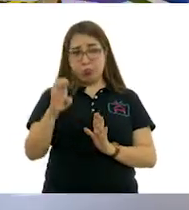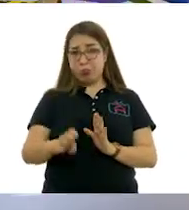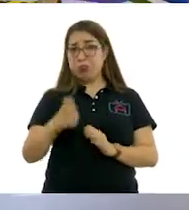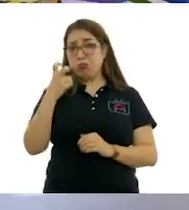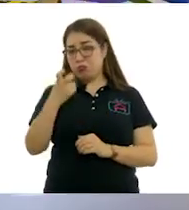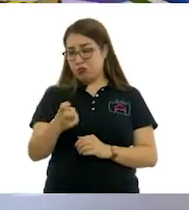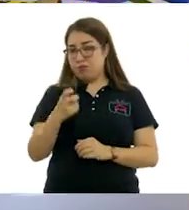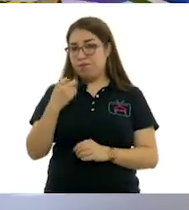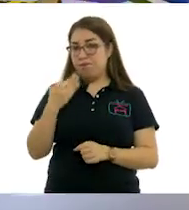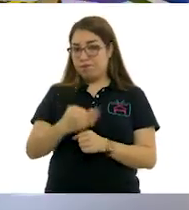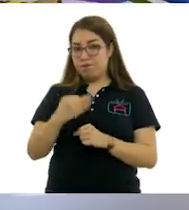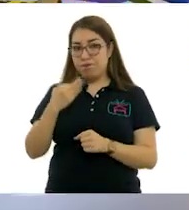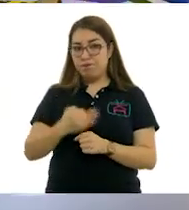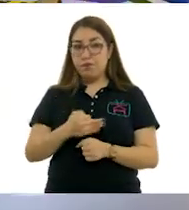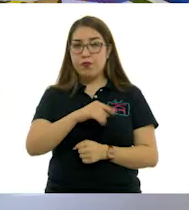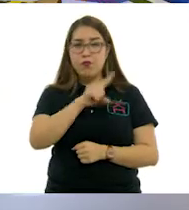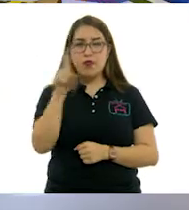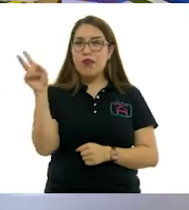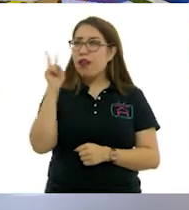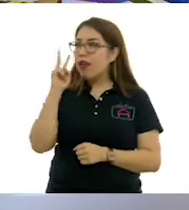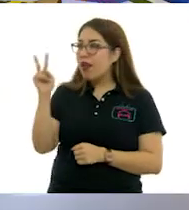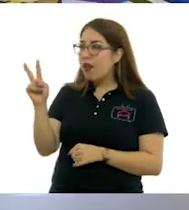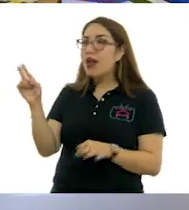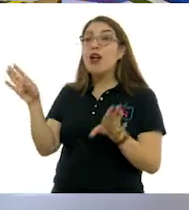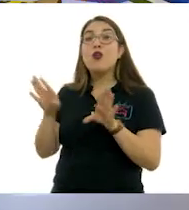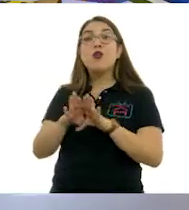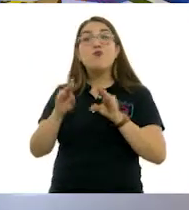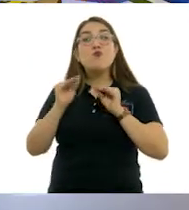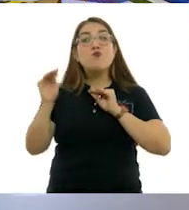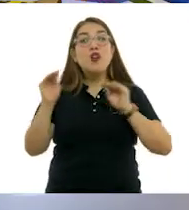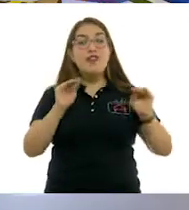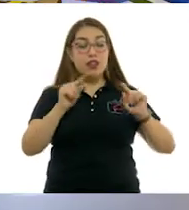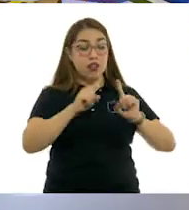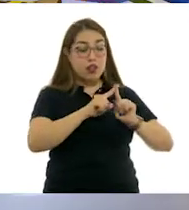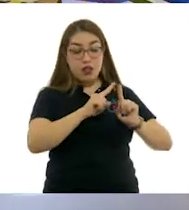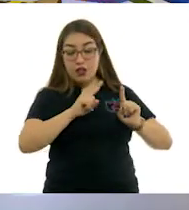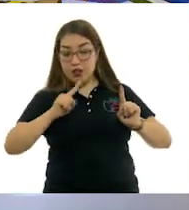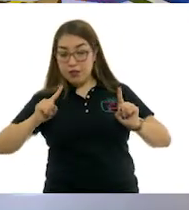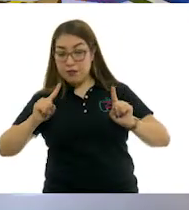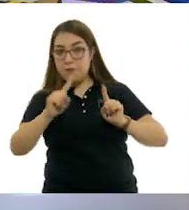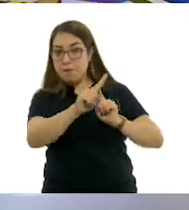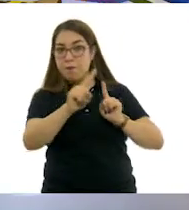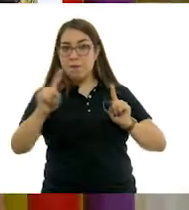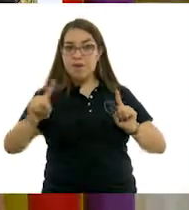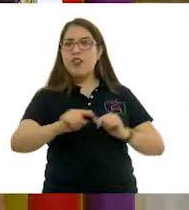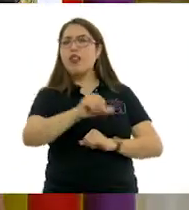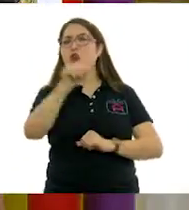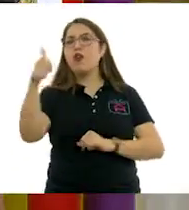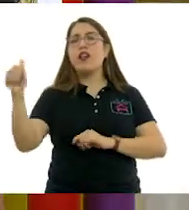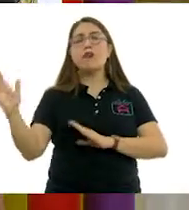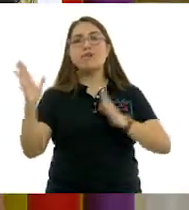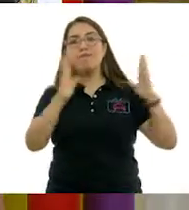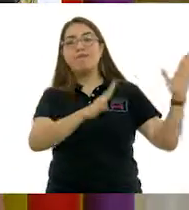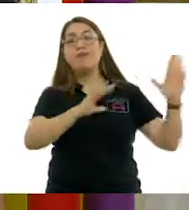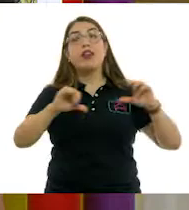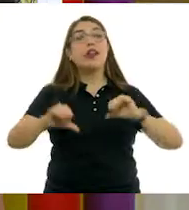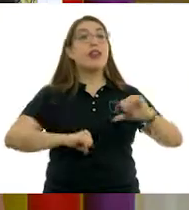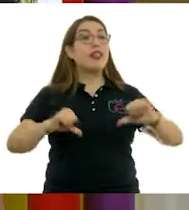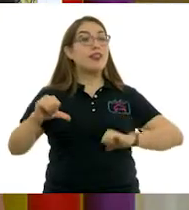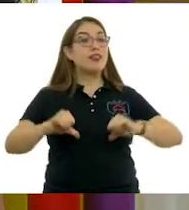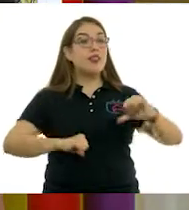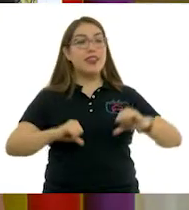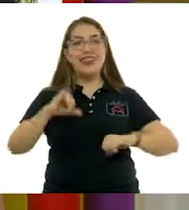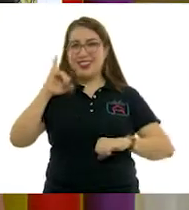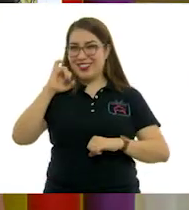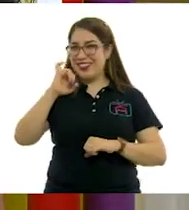les pusimos justamente para que vieran cuál es la trayectoria, ¿verdad? Uh-huh. Entonces, vamos a otra actividad. Sí, me encanta la idea. Además, es